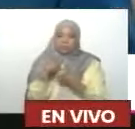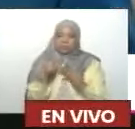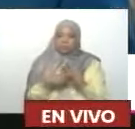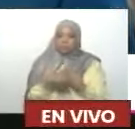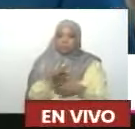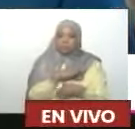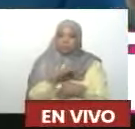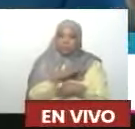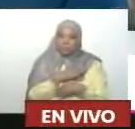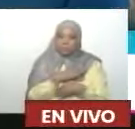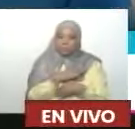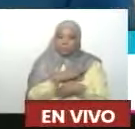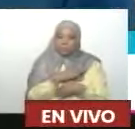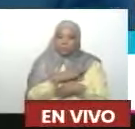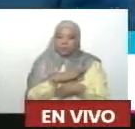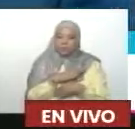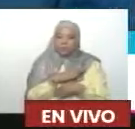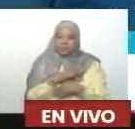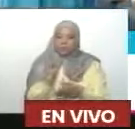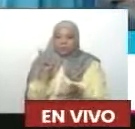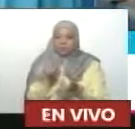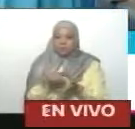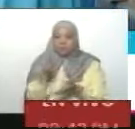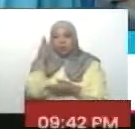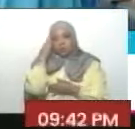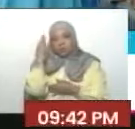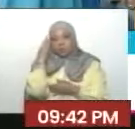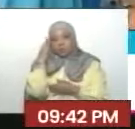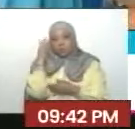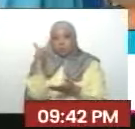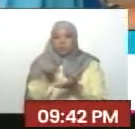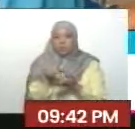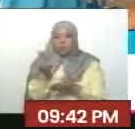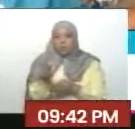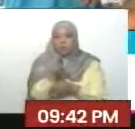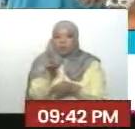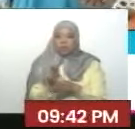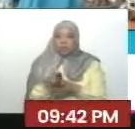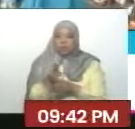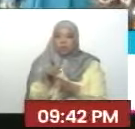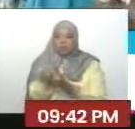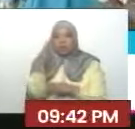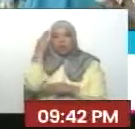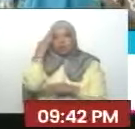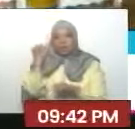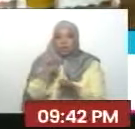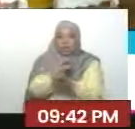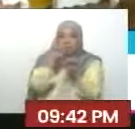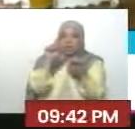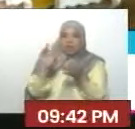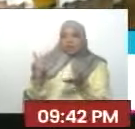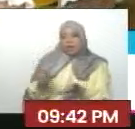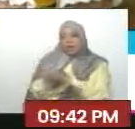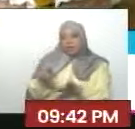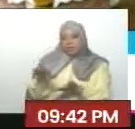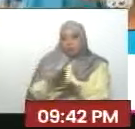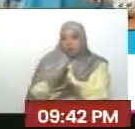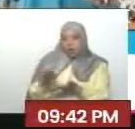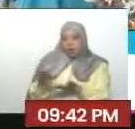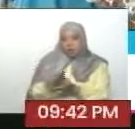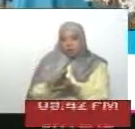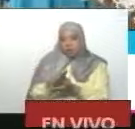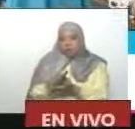de Spotify ahí están ustedes ahí están ustedes yo puse canciones de